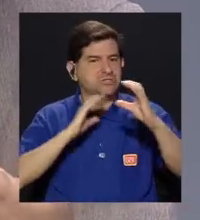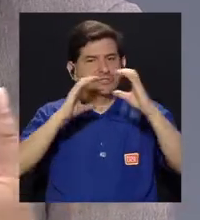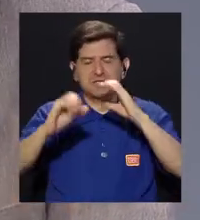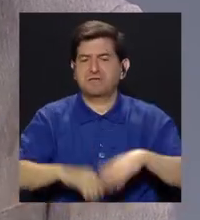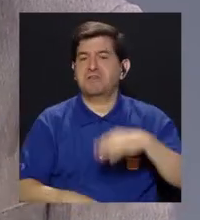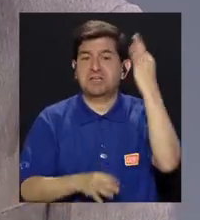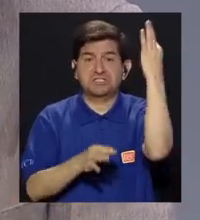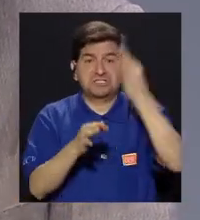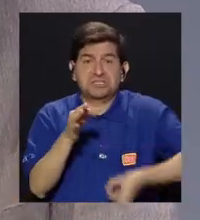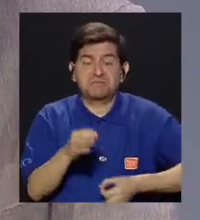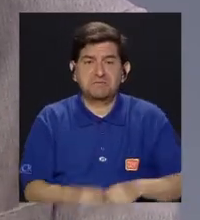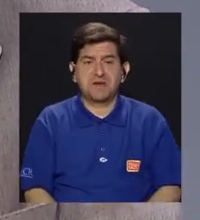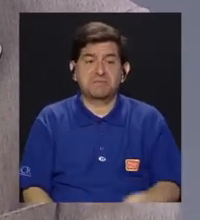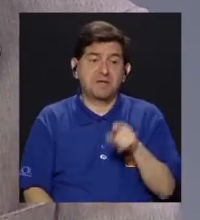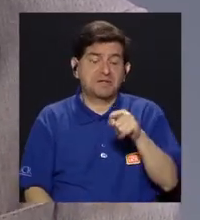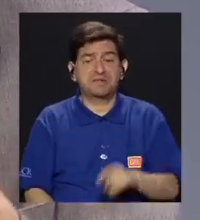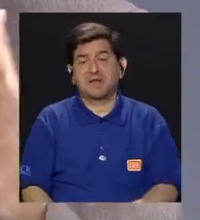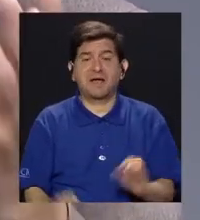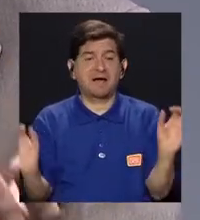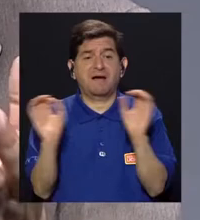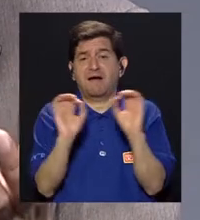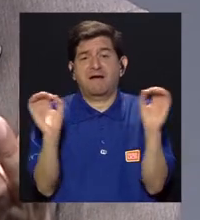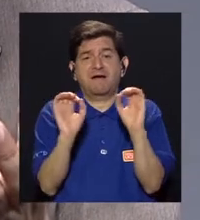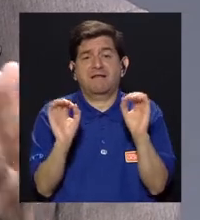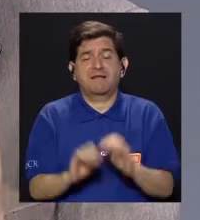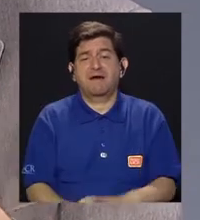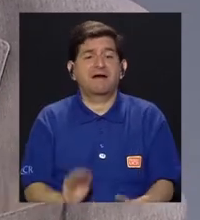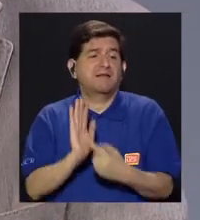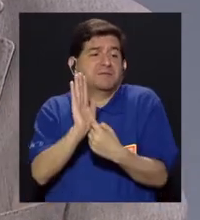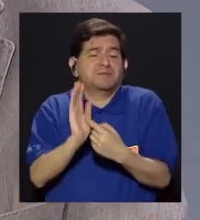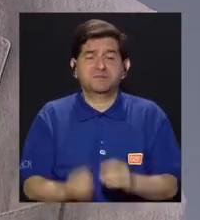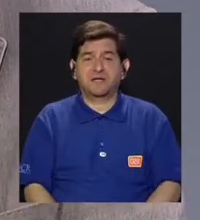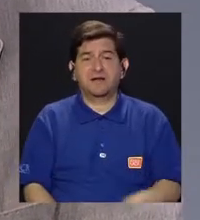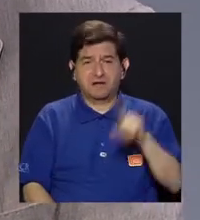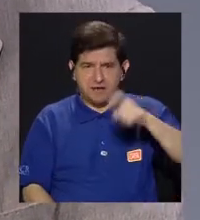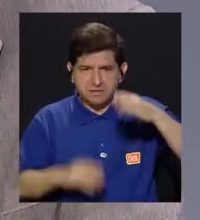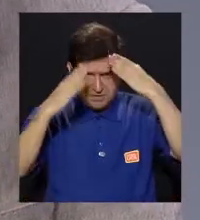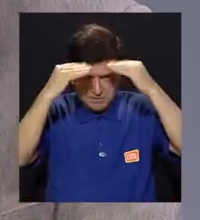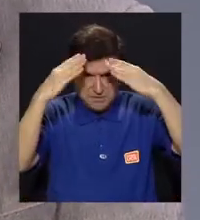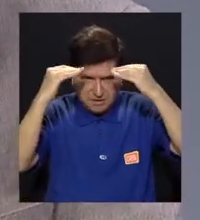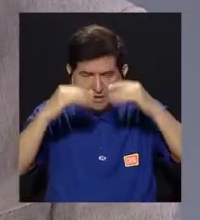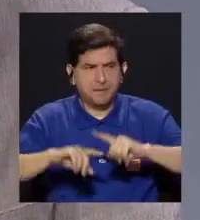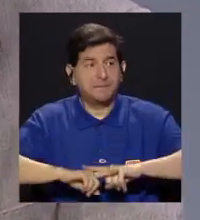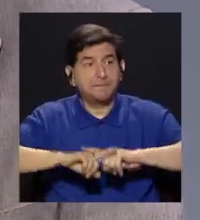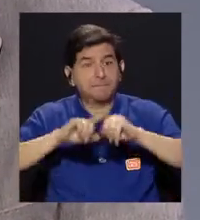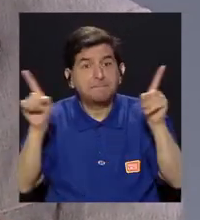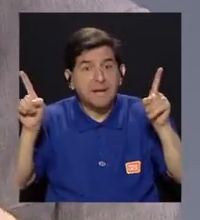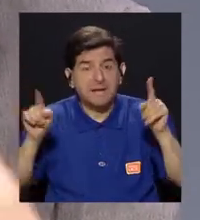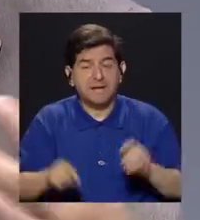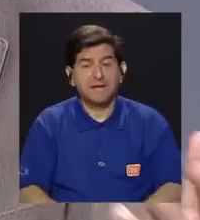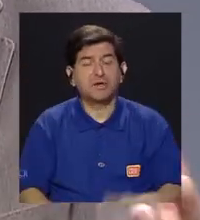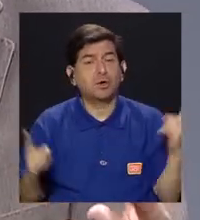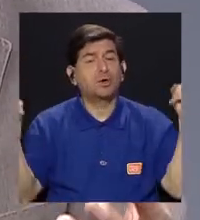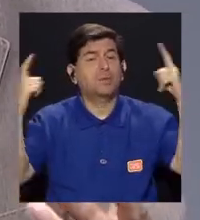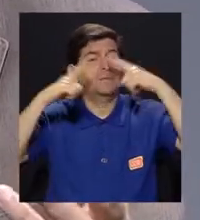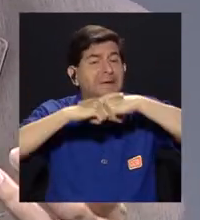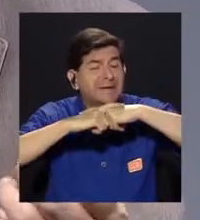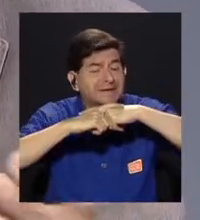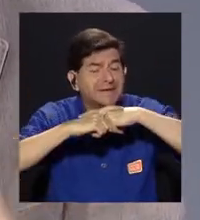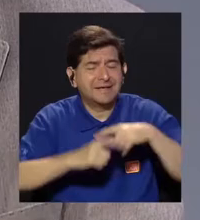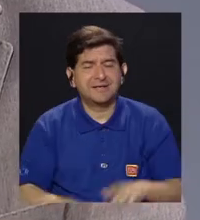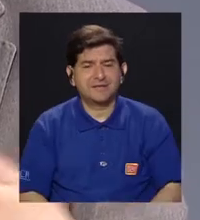medios simplemente taparse la boca y hacer que no está pasando tienen que reportarlo por aquí lo que es complicado